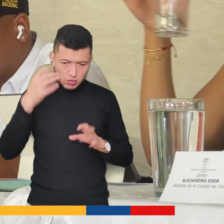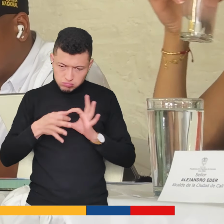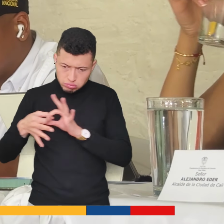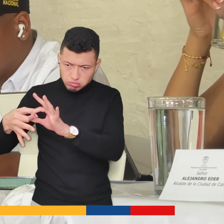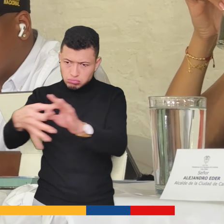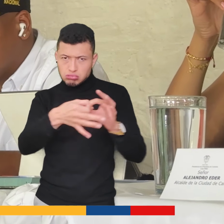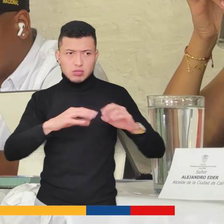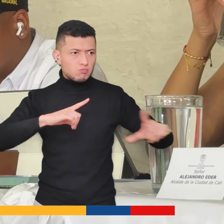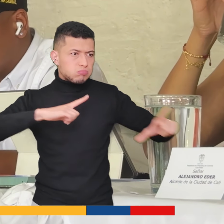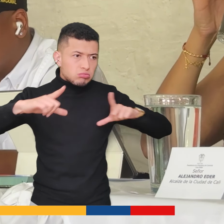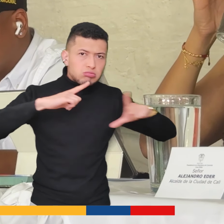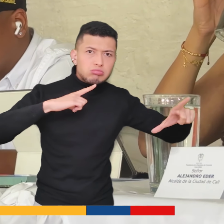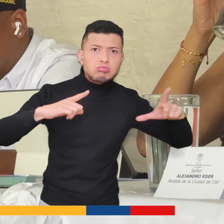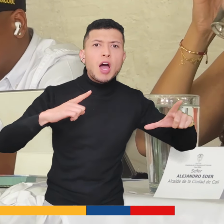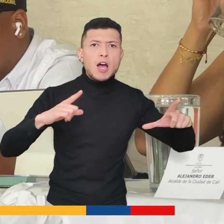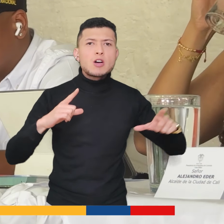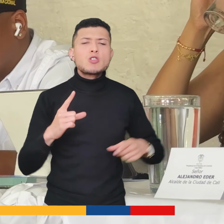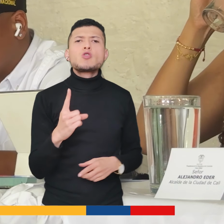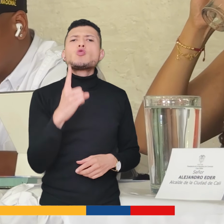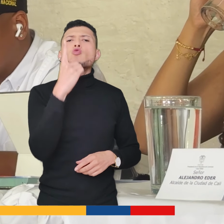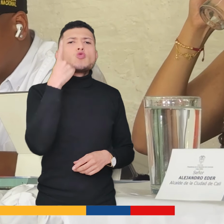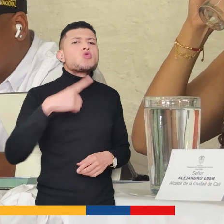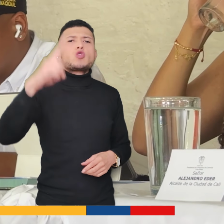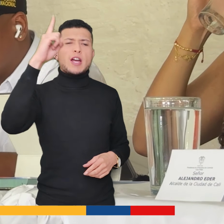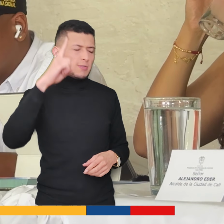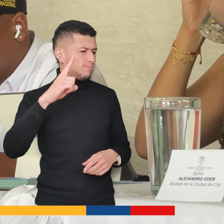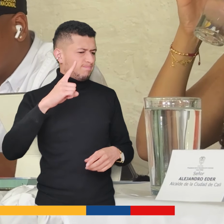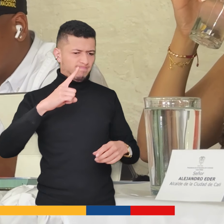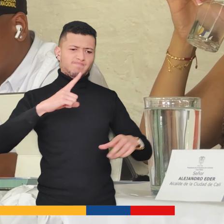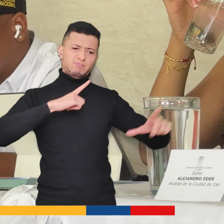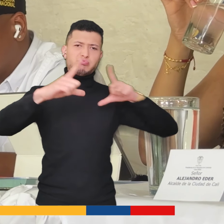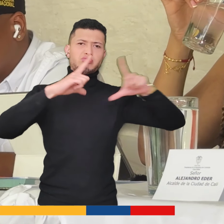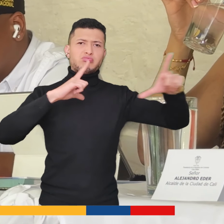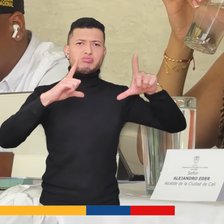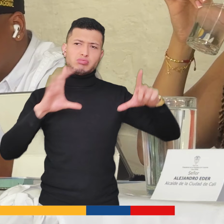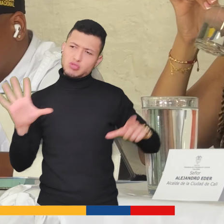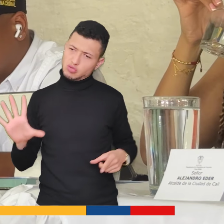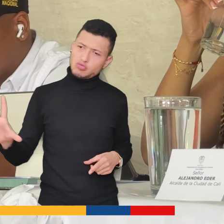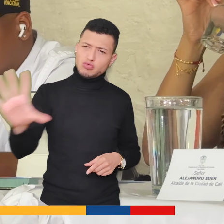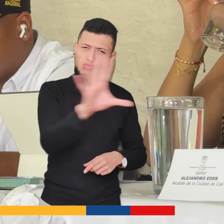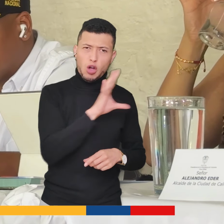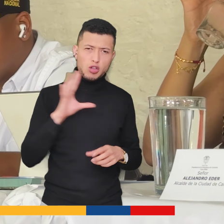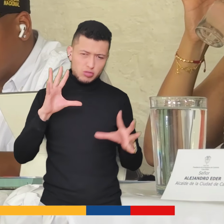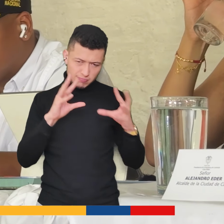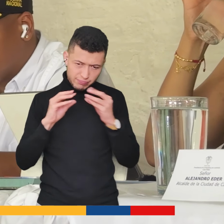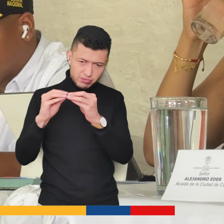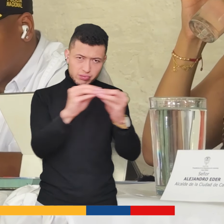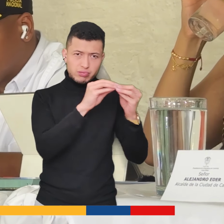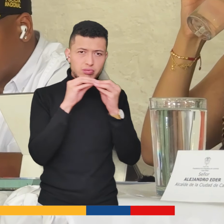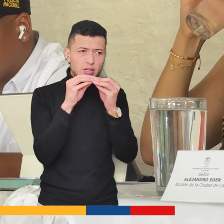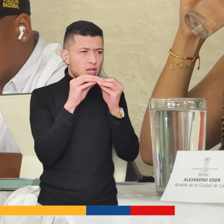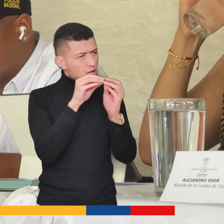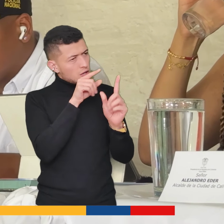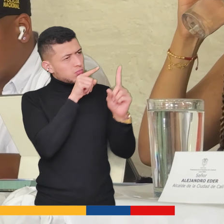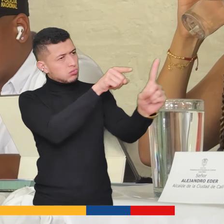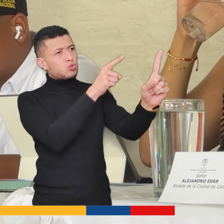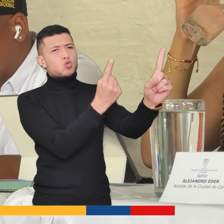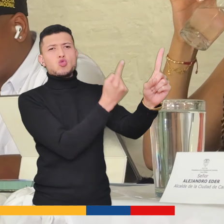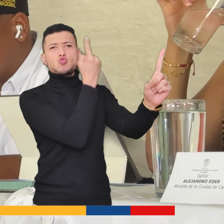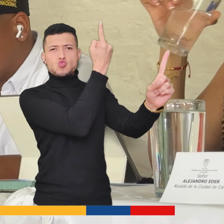podamos juntos, por una vez, ser capaces de converger en una apuesta común, la